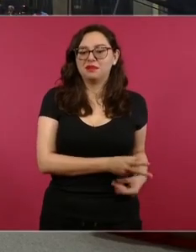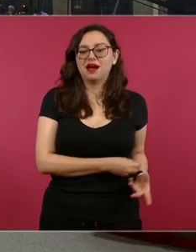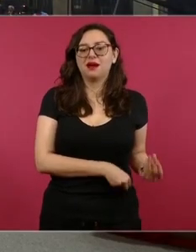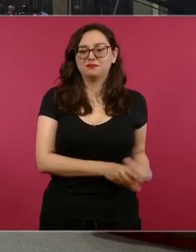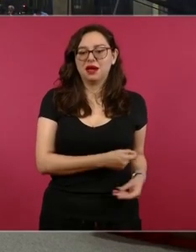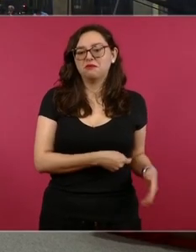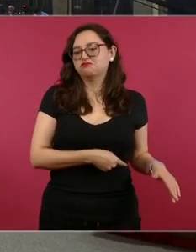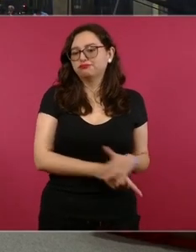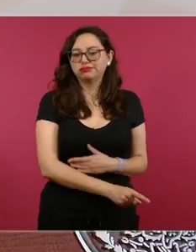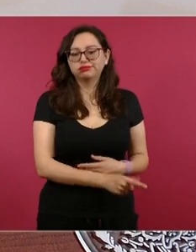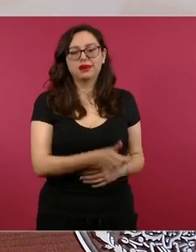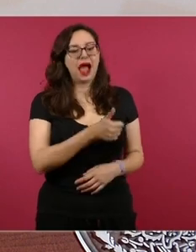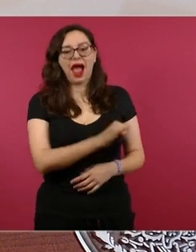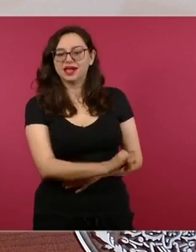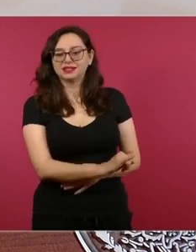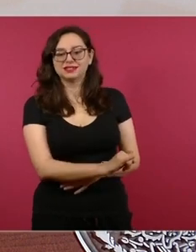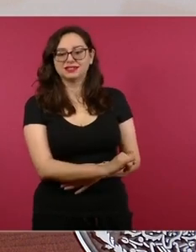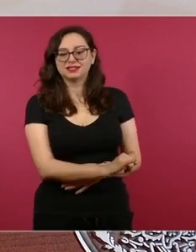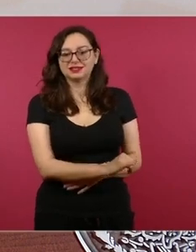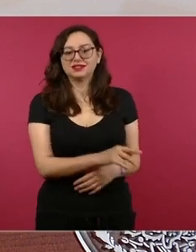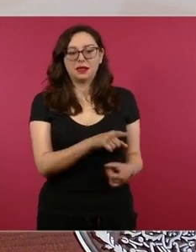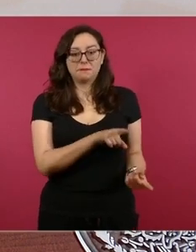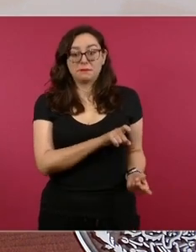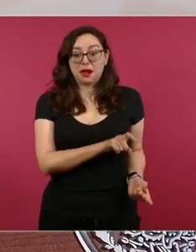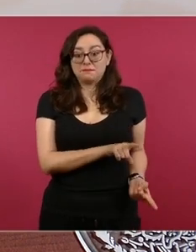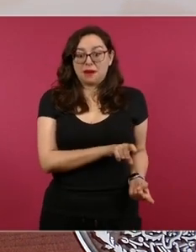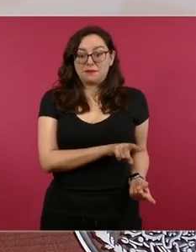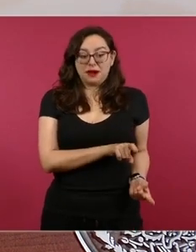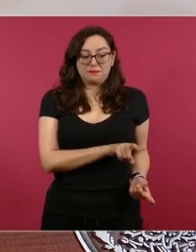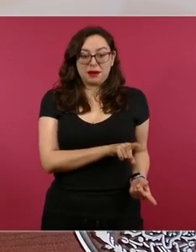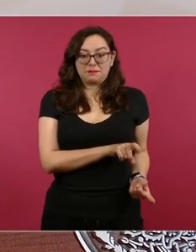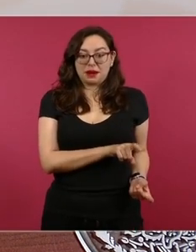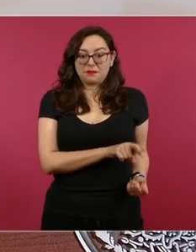y ellos tengan beneficios.